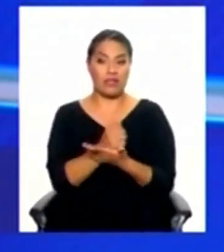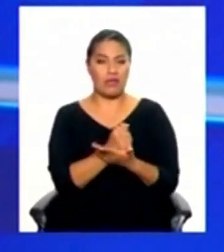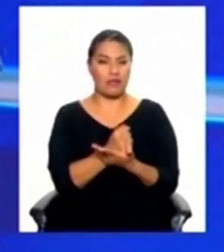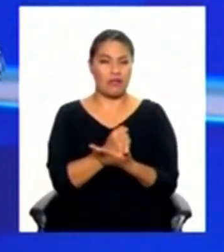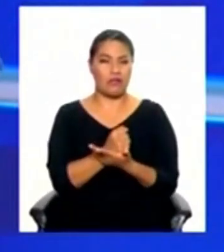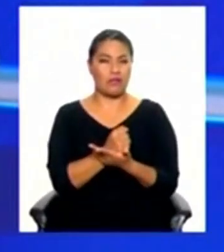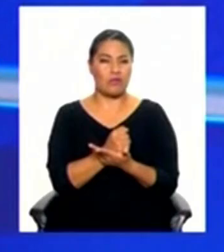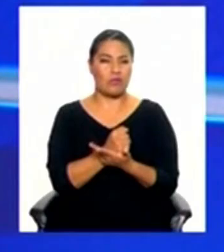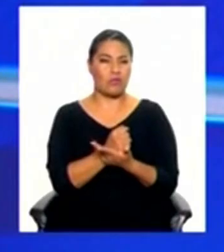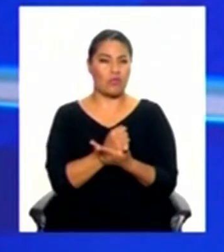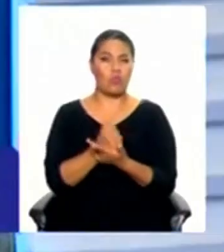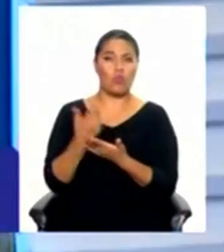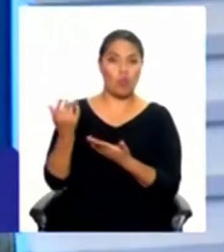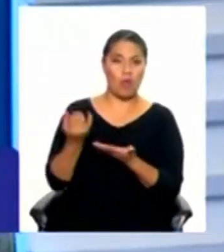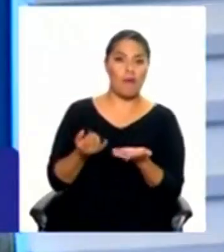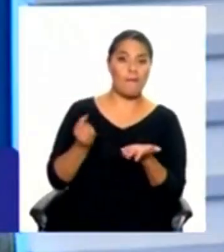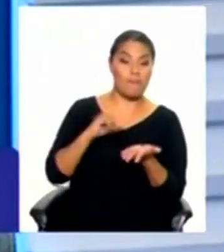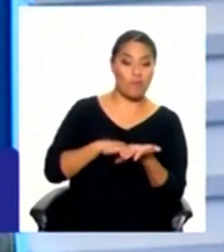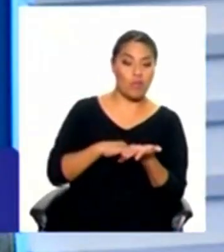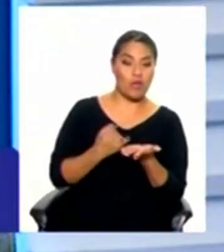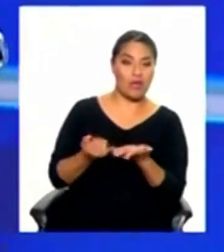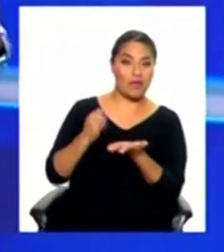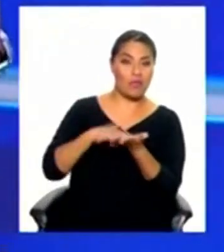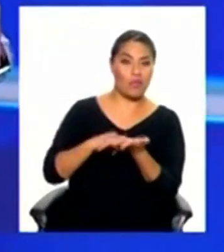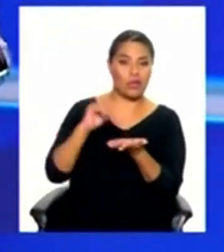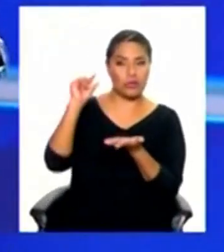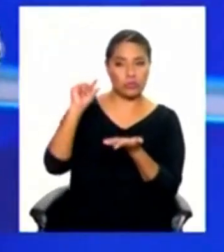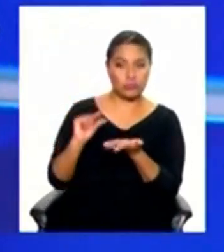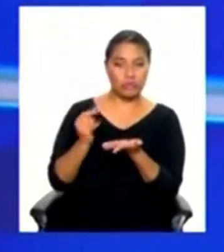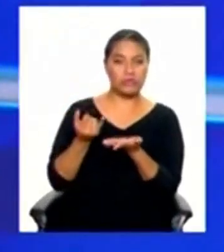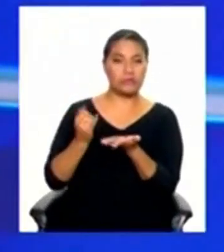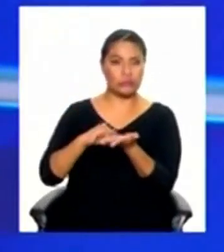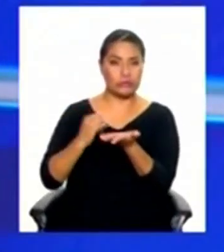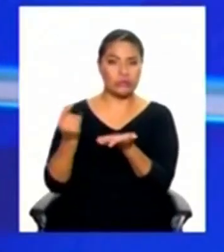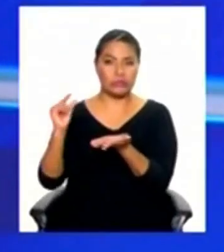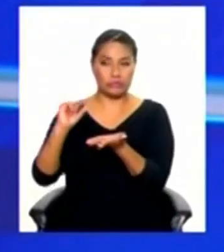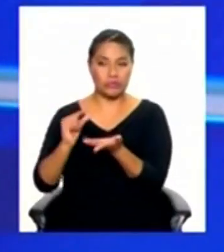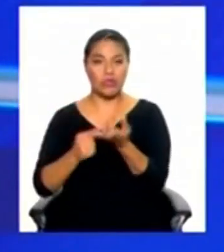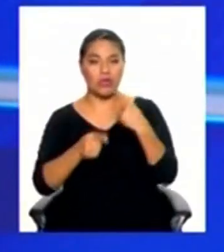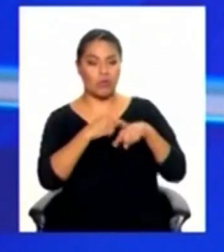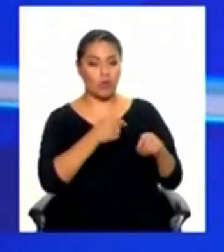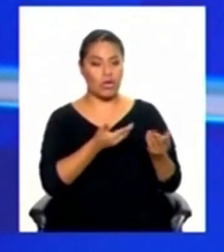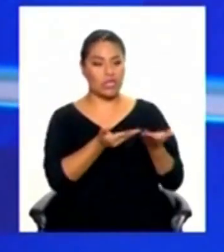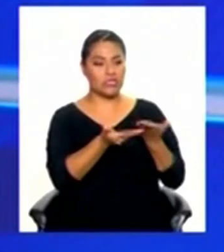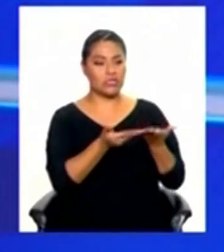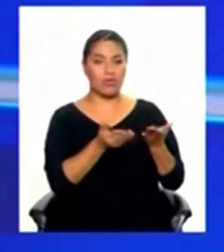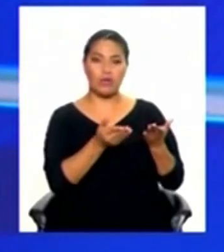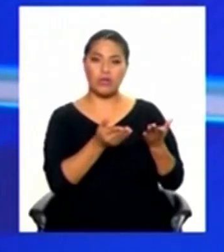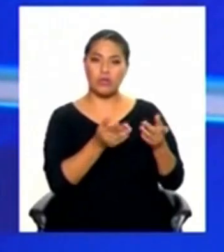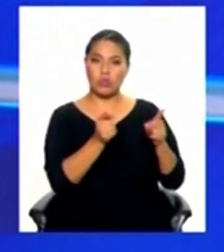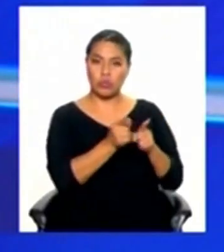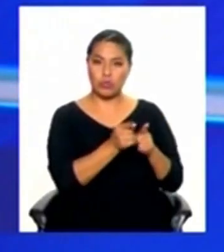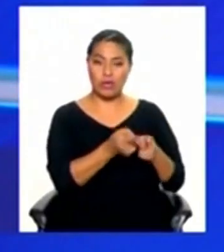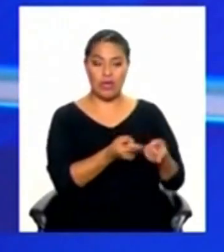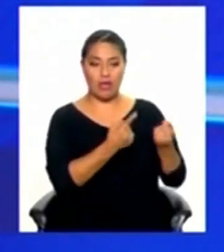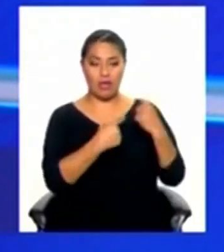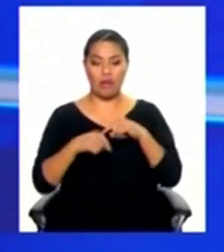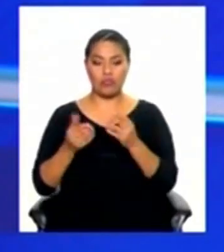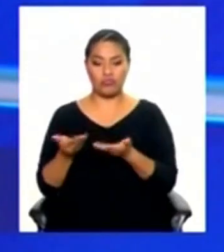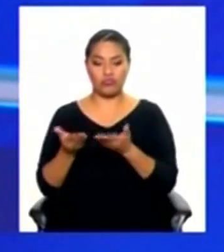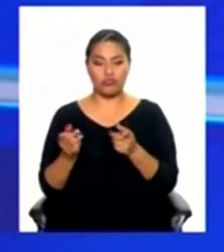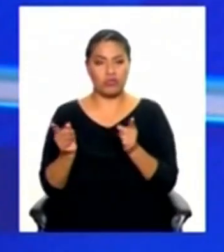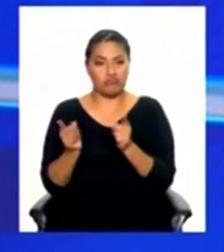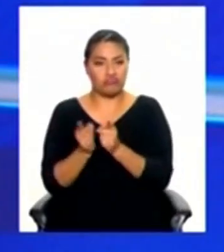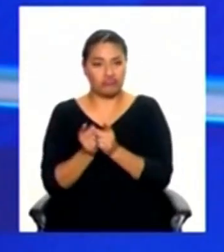nos entienda no menores impuestos menores impuestos Exacto menores impuestos menores servicios menores de servicios menores servicios públicos